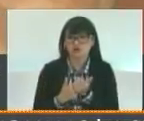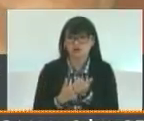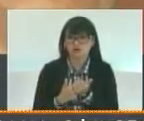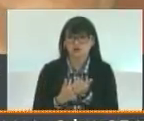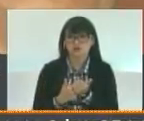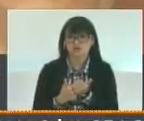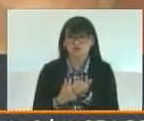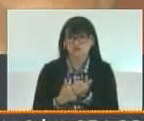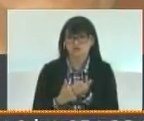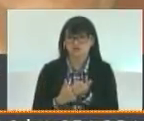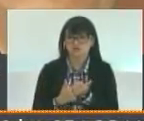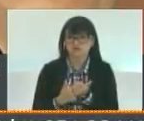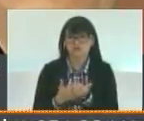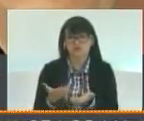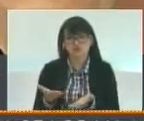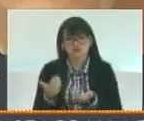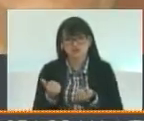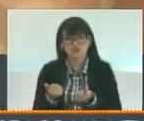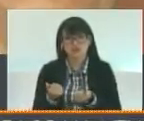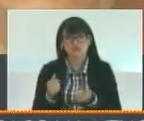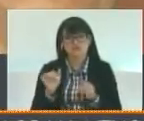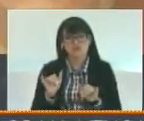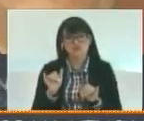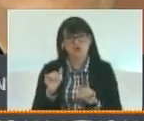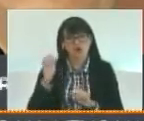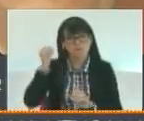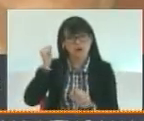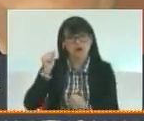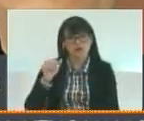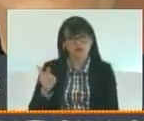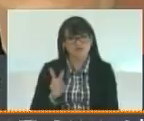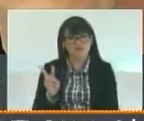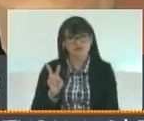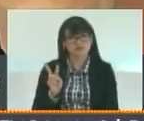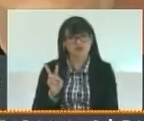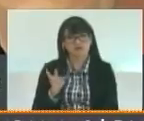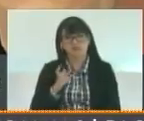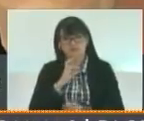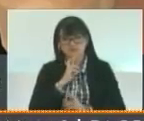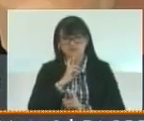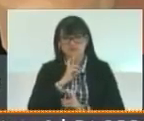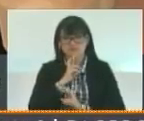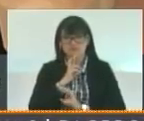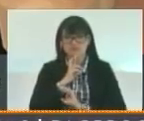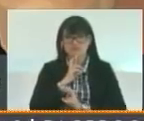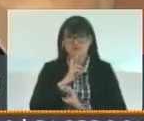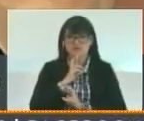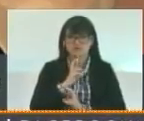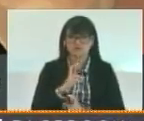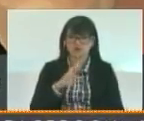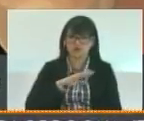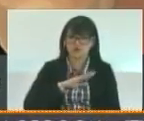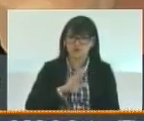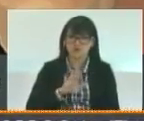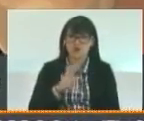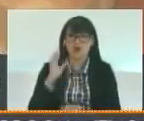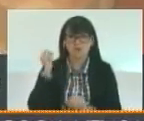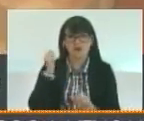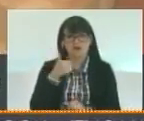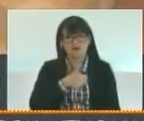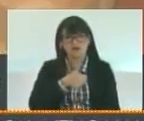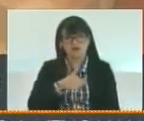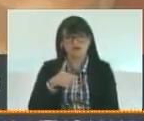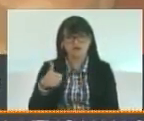la solicitud que hizo la embajada venezolana. Como un resultado de ello, la embajada y los